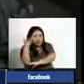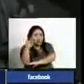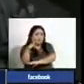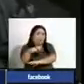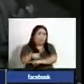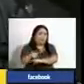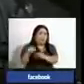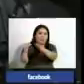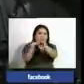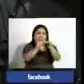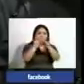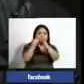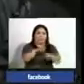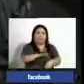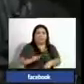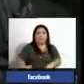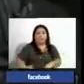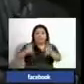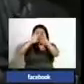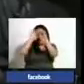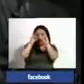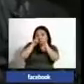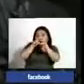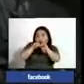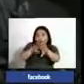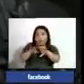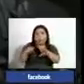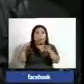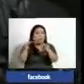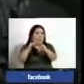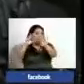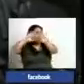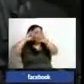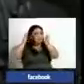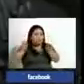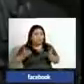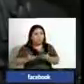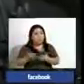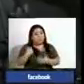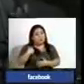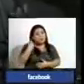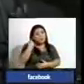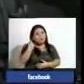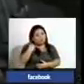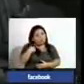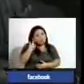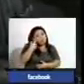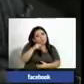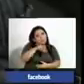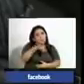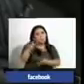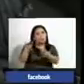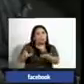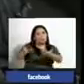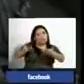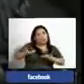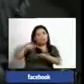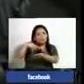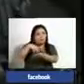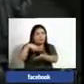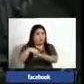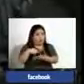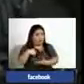lo tenemos a nivel nacional de la pandemia, no digamos a nivel mundial, ¿verdad? Hemos visto también nosotros el apoyo de la población, como le